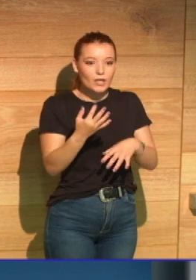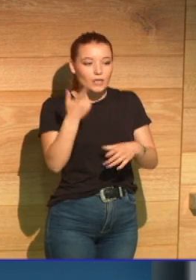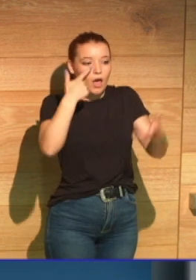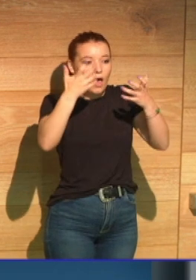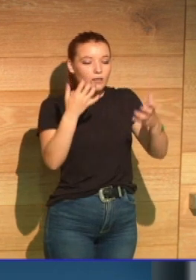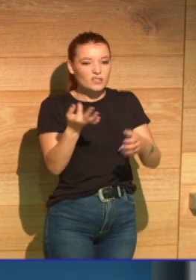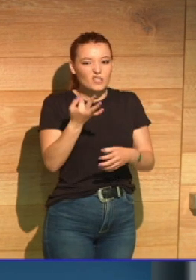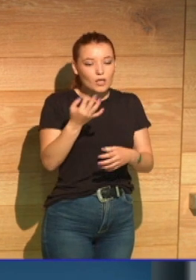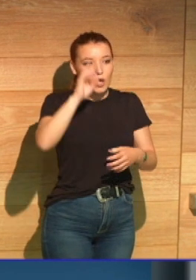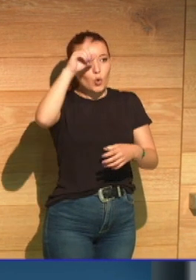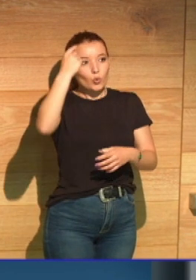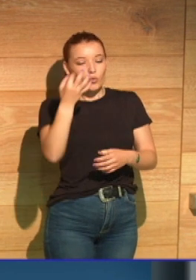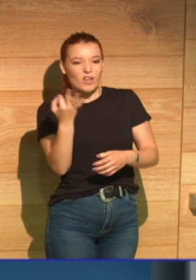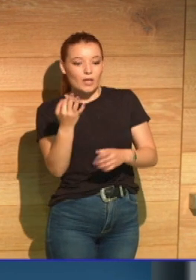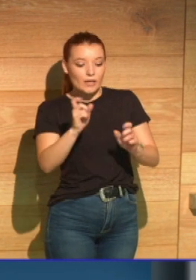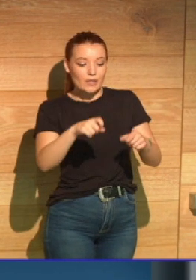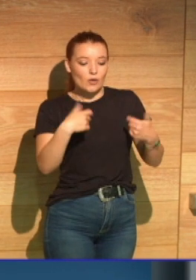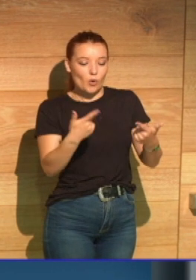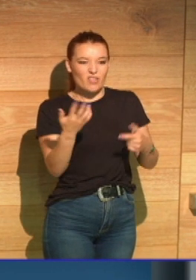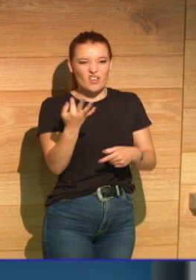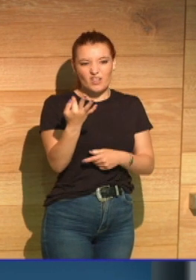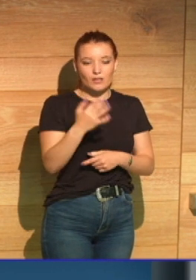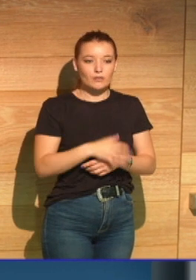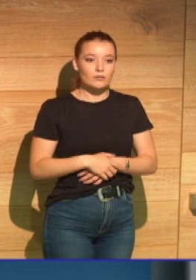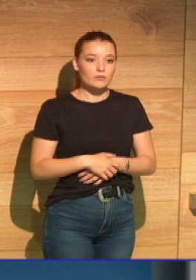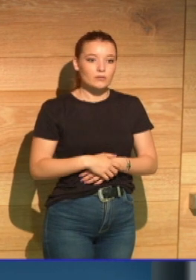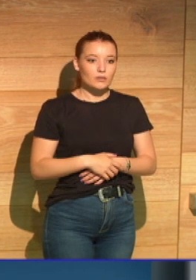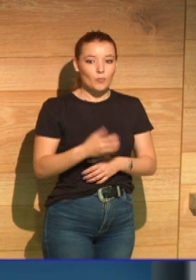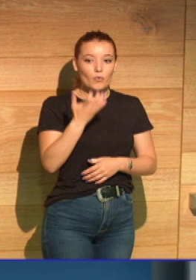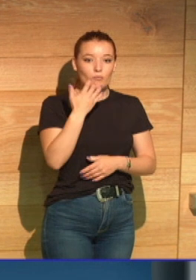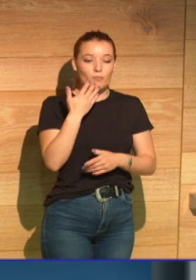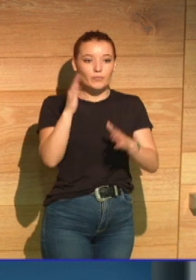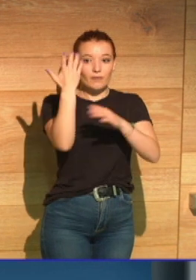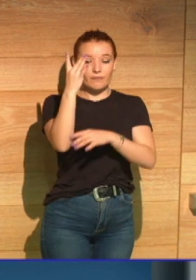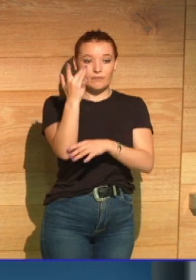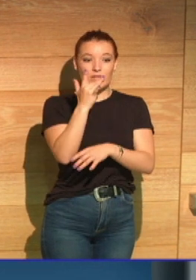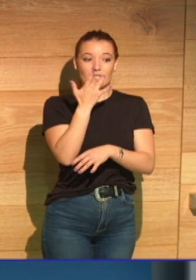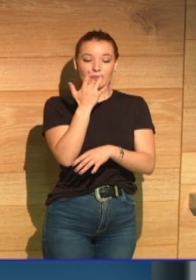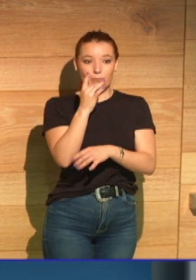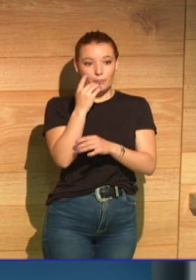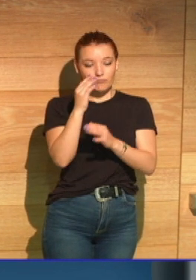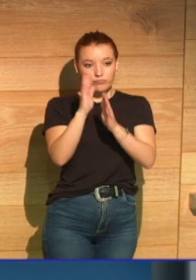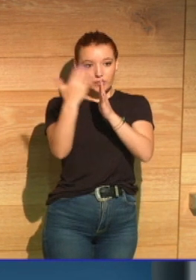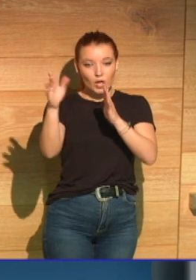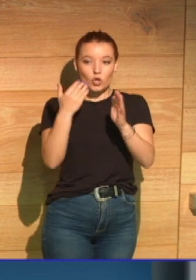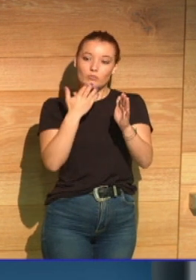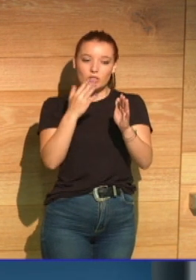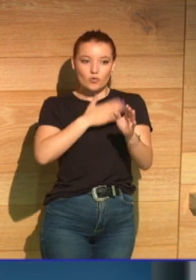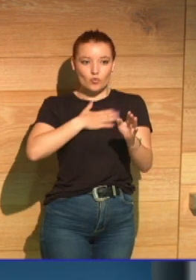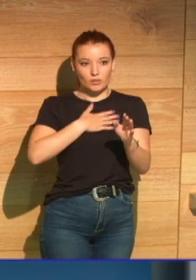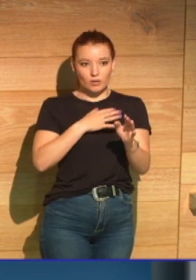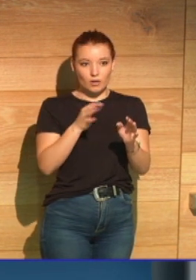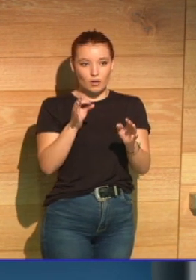la cultura, lo que era la naturaleza, y la incluía en vitrinas, un poco como si fuera nuestra, como si nos perteneciera, desde miradas